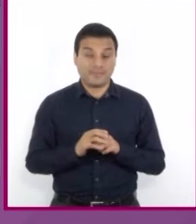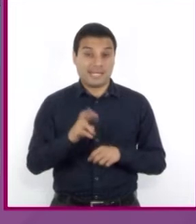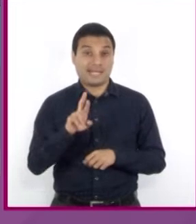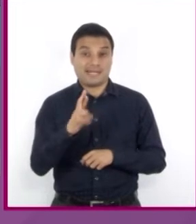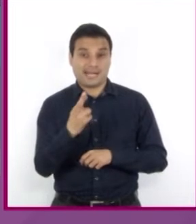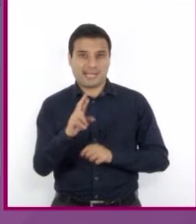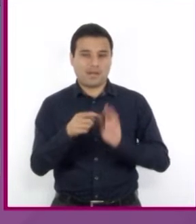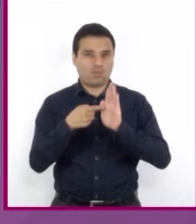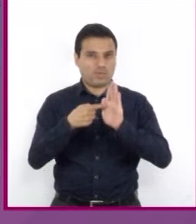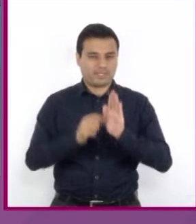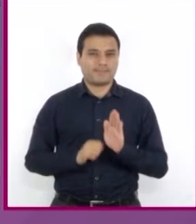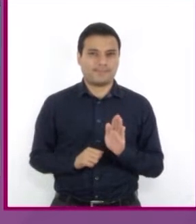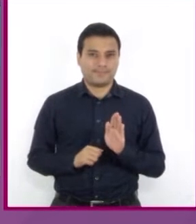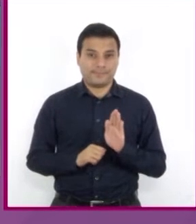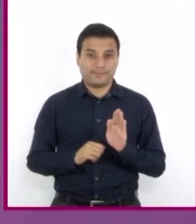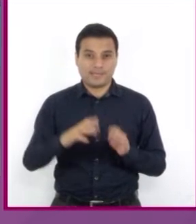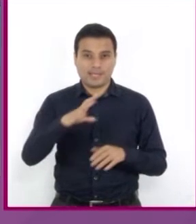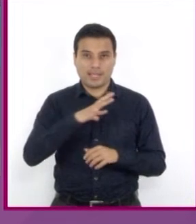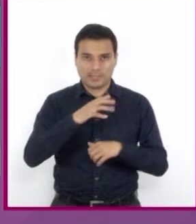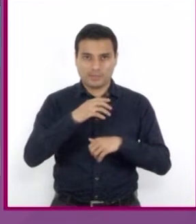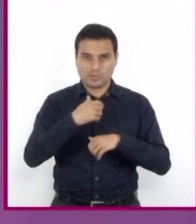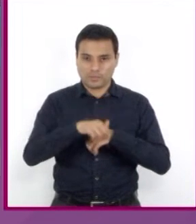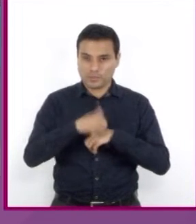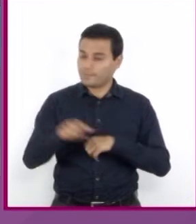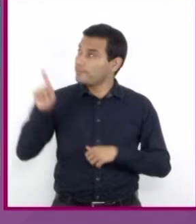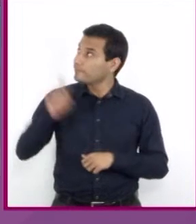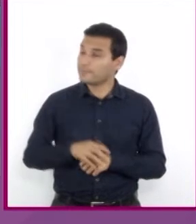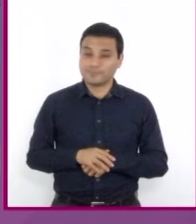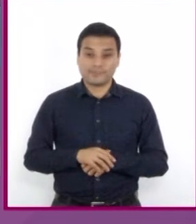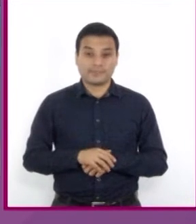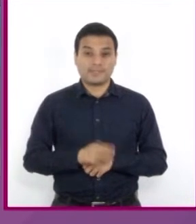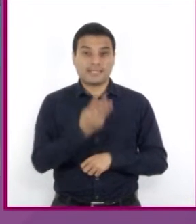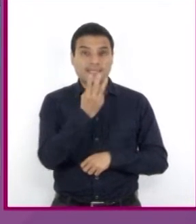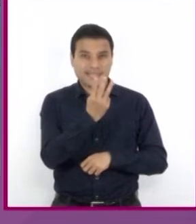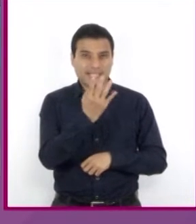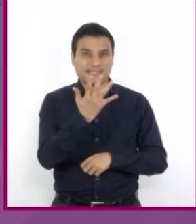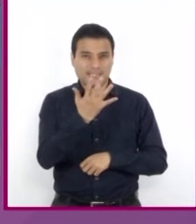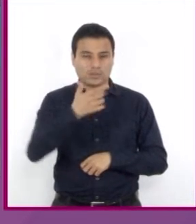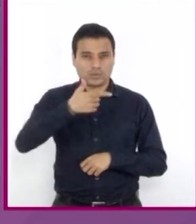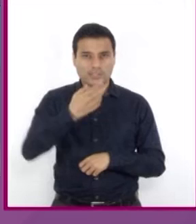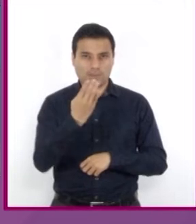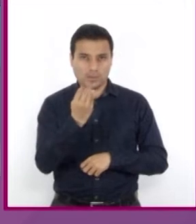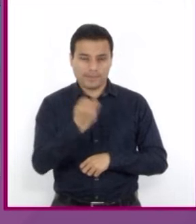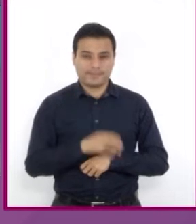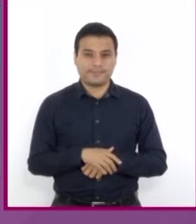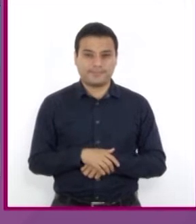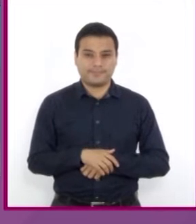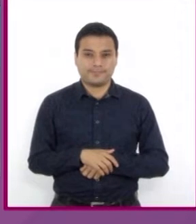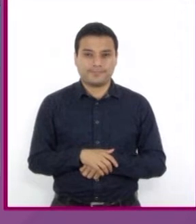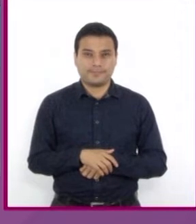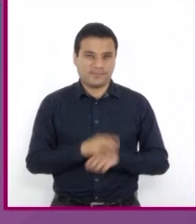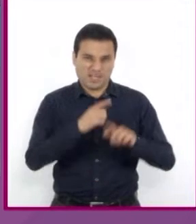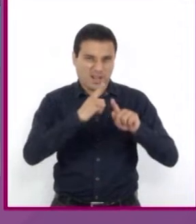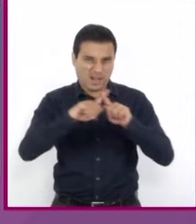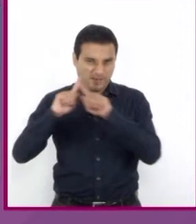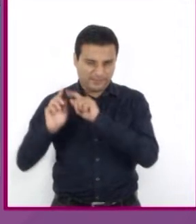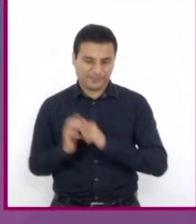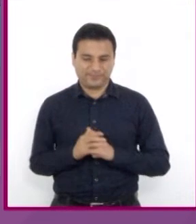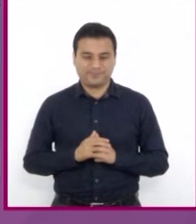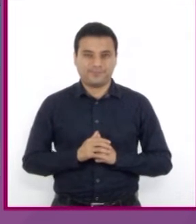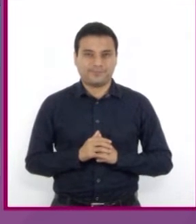tarjeta. Se tiene la sucesión A, 3, 5, 7, 9 y así